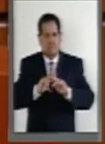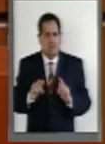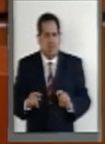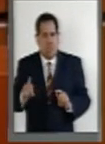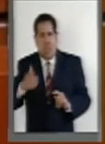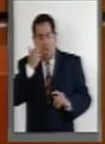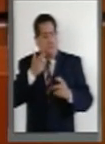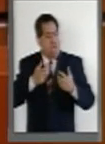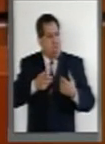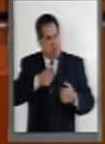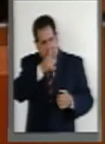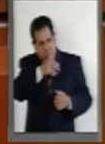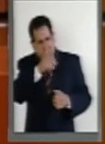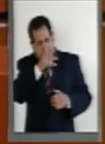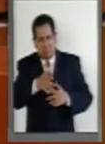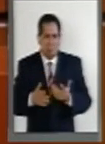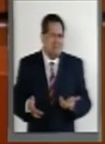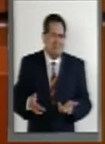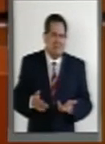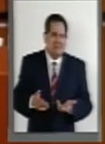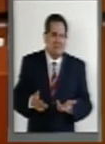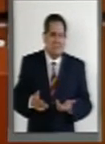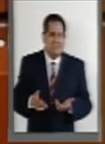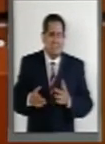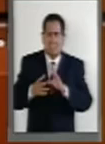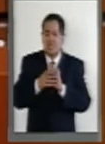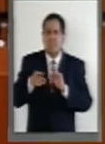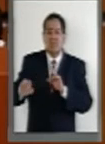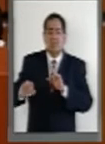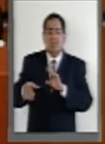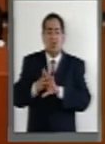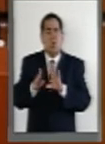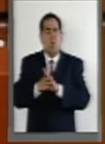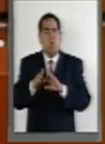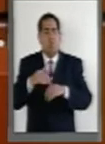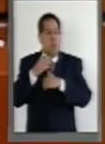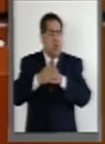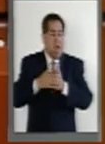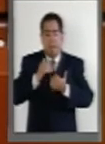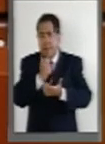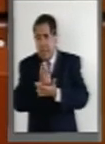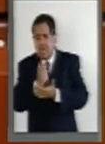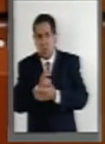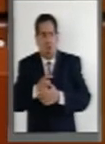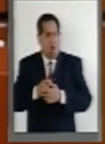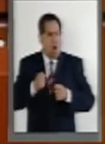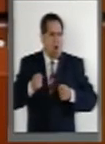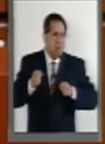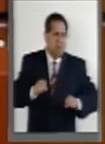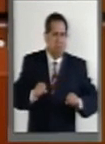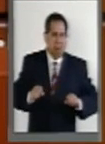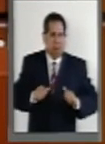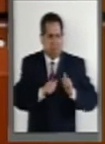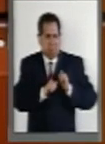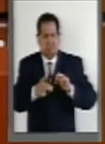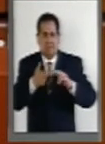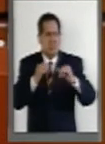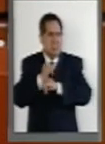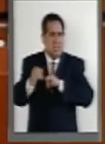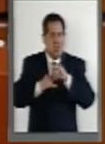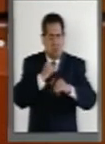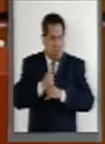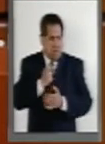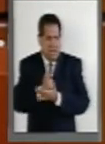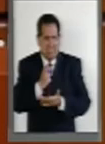las trompadas, la proscripción de la amenaza o el uso de la fuerza en las relaciones